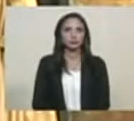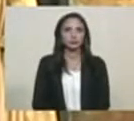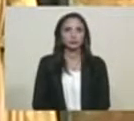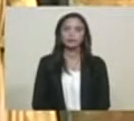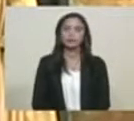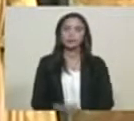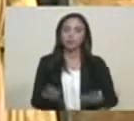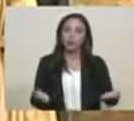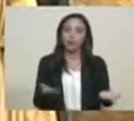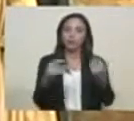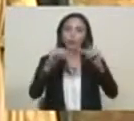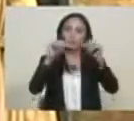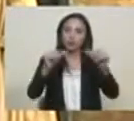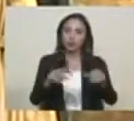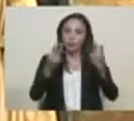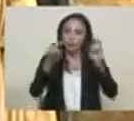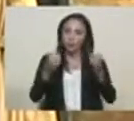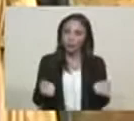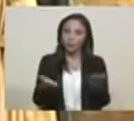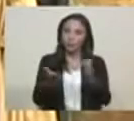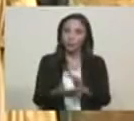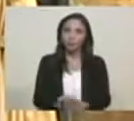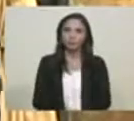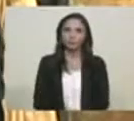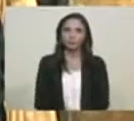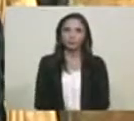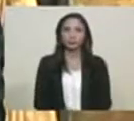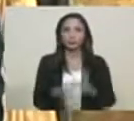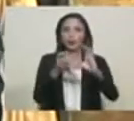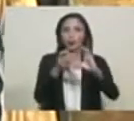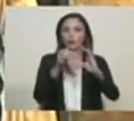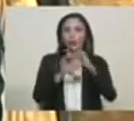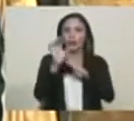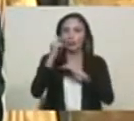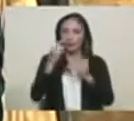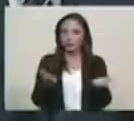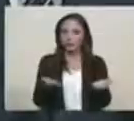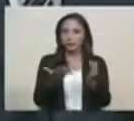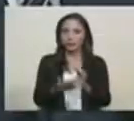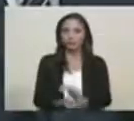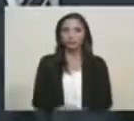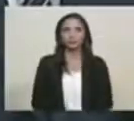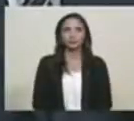vamos a crear el sistema con el carné de la patria